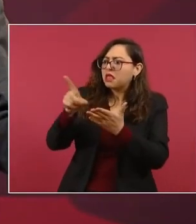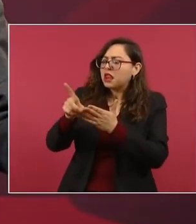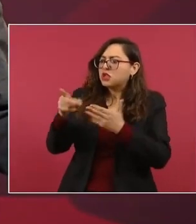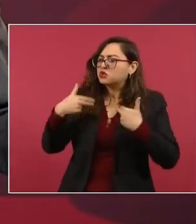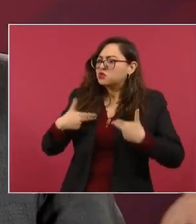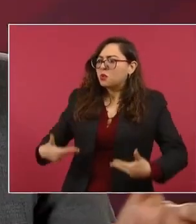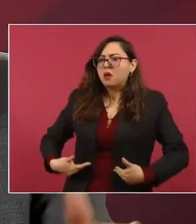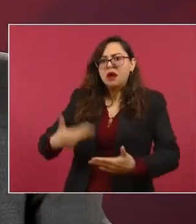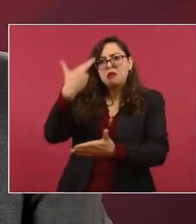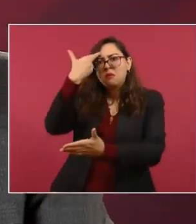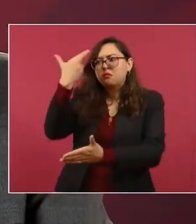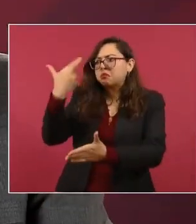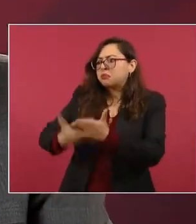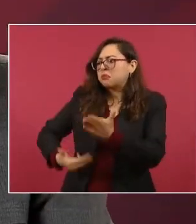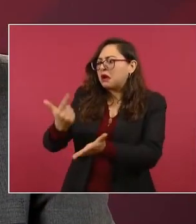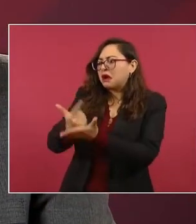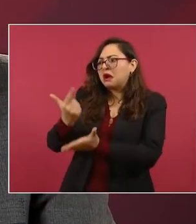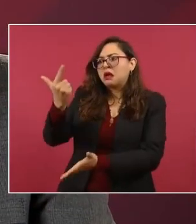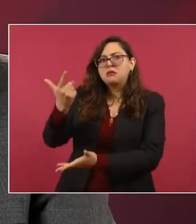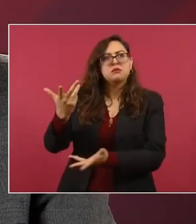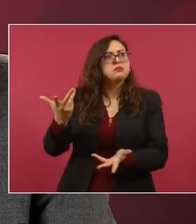¿Dónde están?